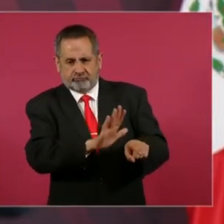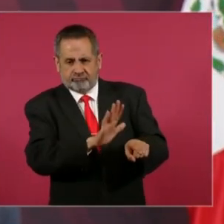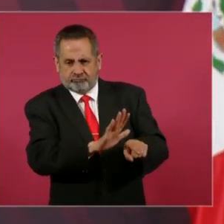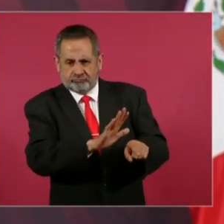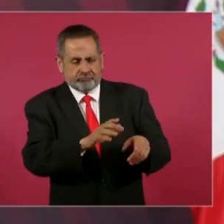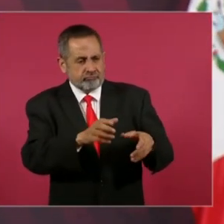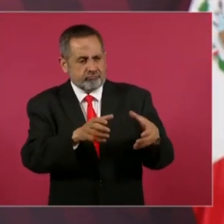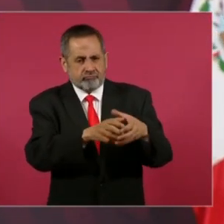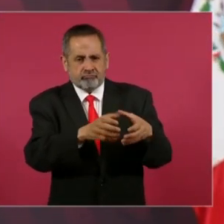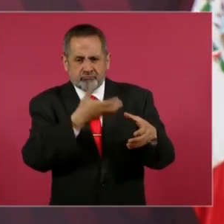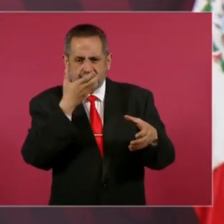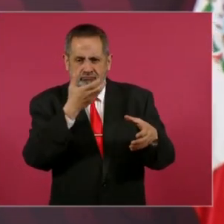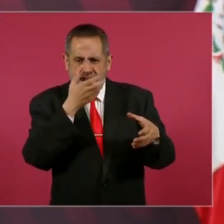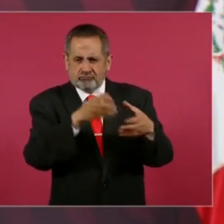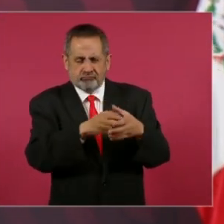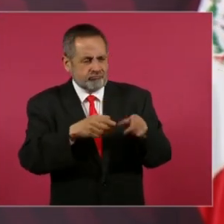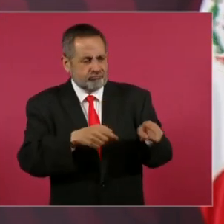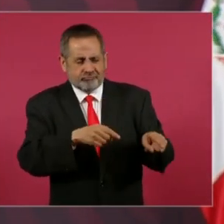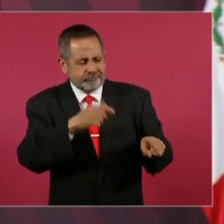conservador.